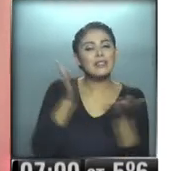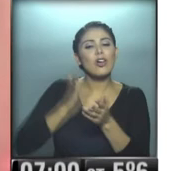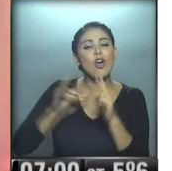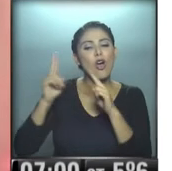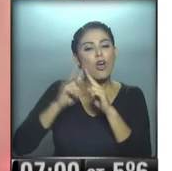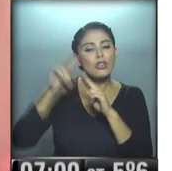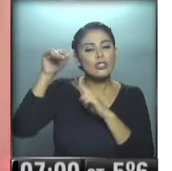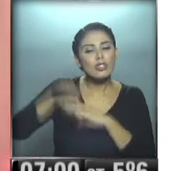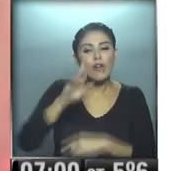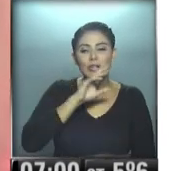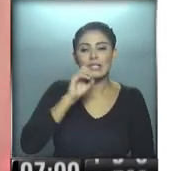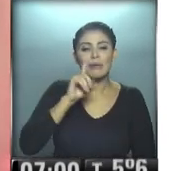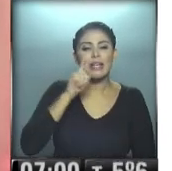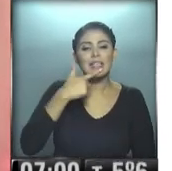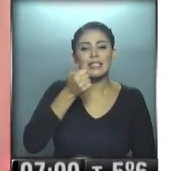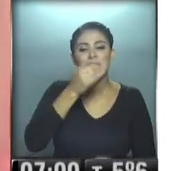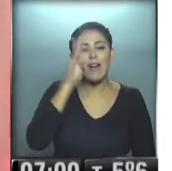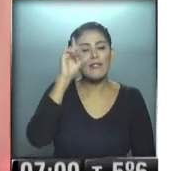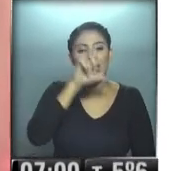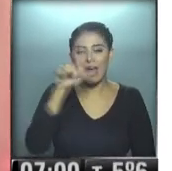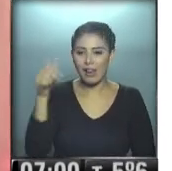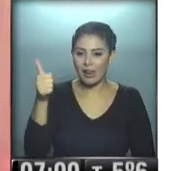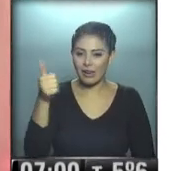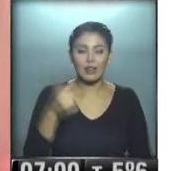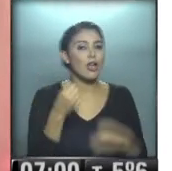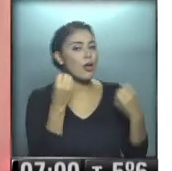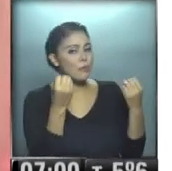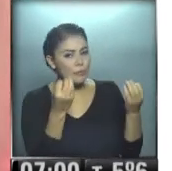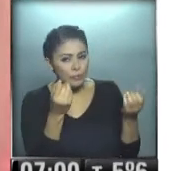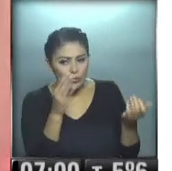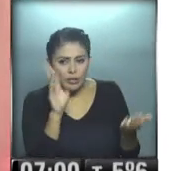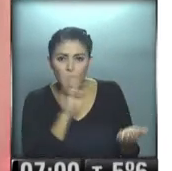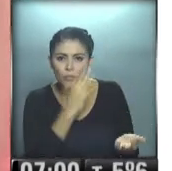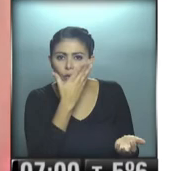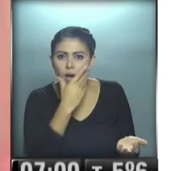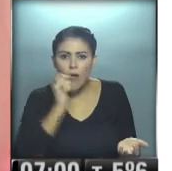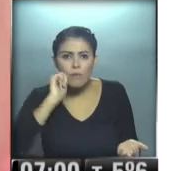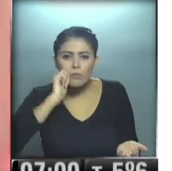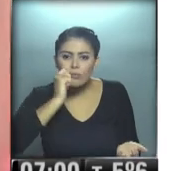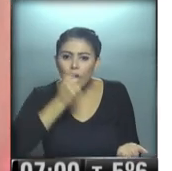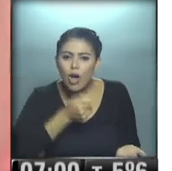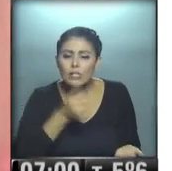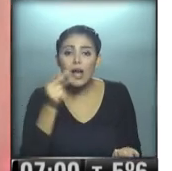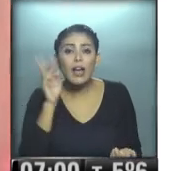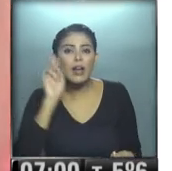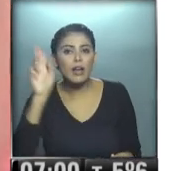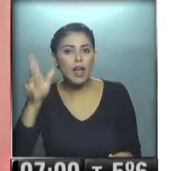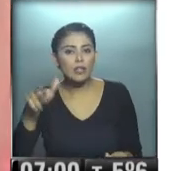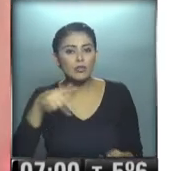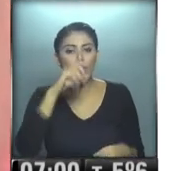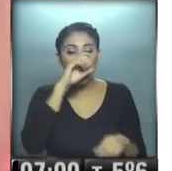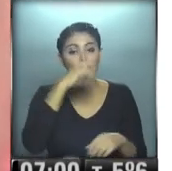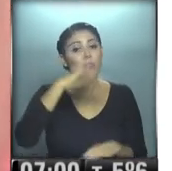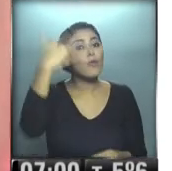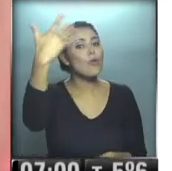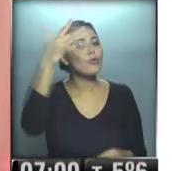sobrina Isabela Fesia. Isabela, preciosa, belleza. Como dice Cari, ¿cuántos amigos va a